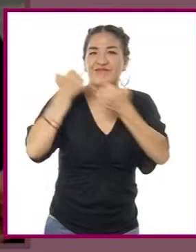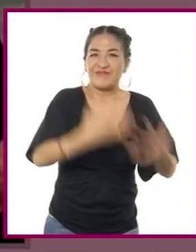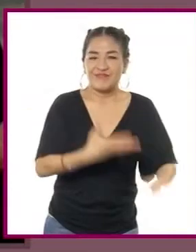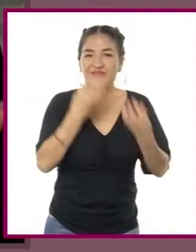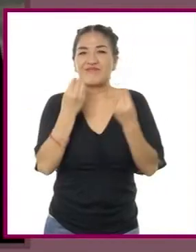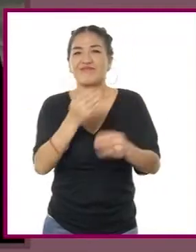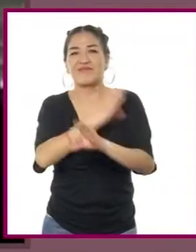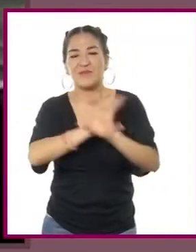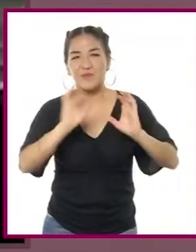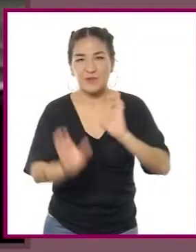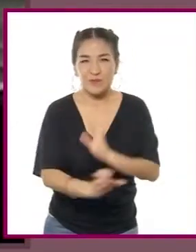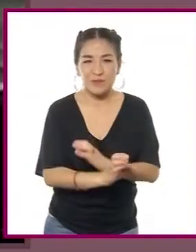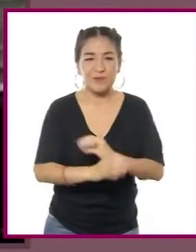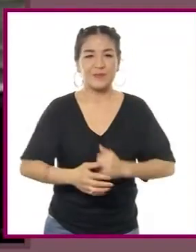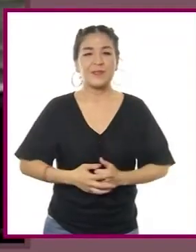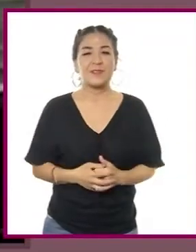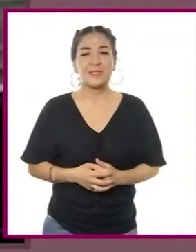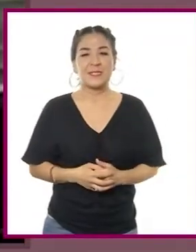productos